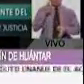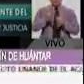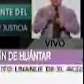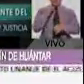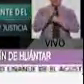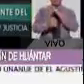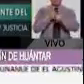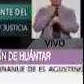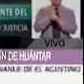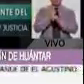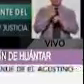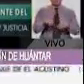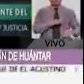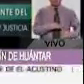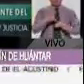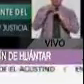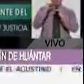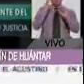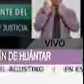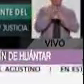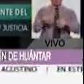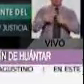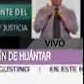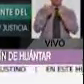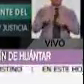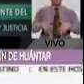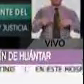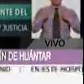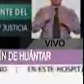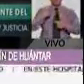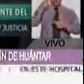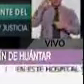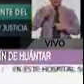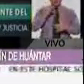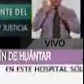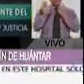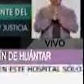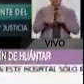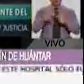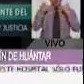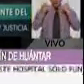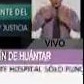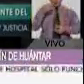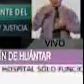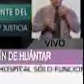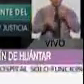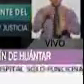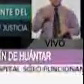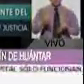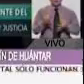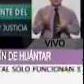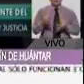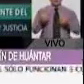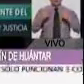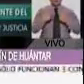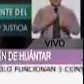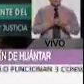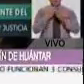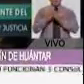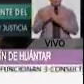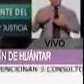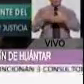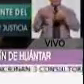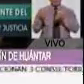sino internacionales a nivel, por ejemplo, económico, porque se podría cuestionar que las decisiones judiciales se discuten entre